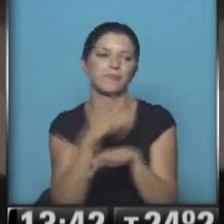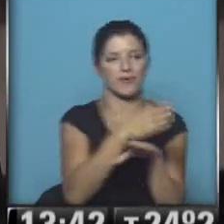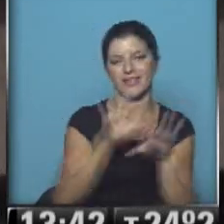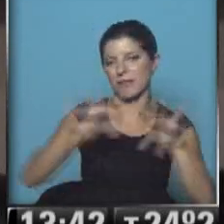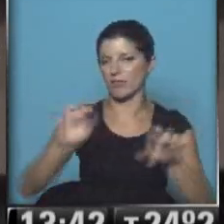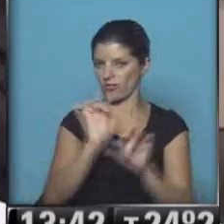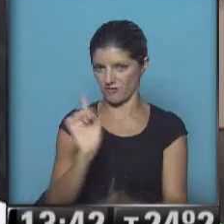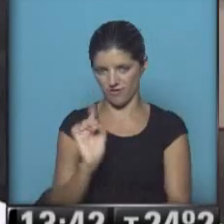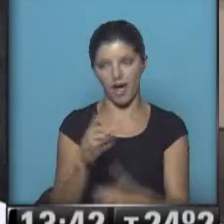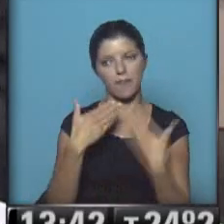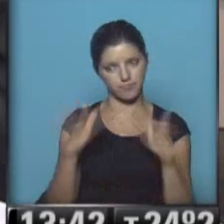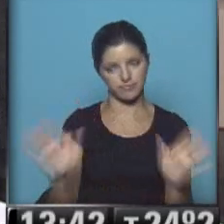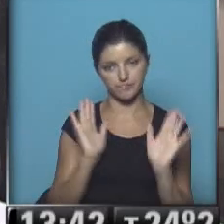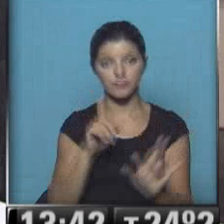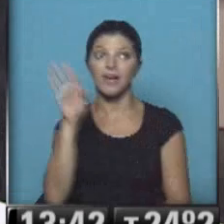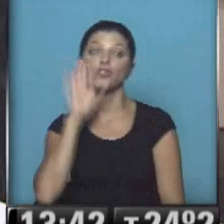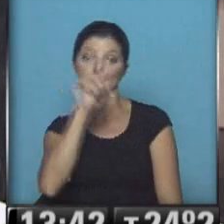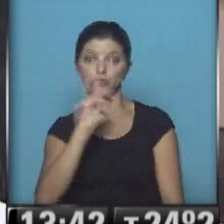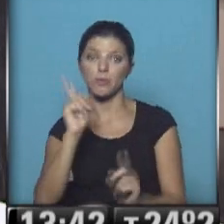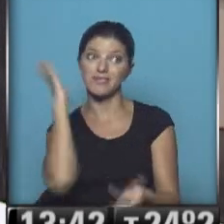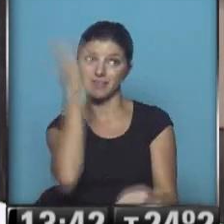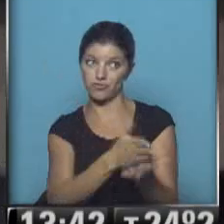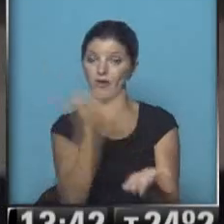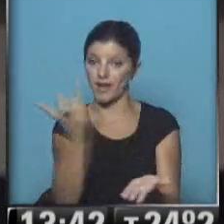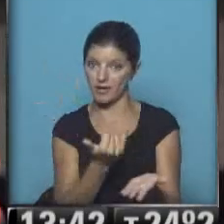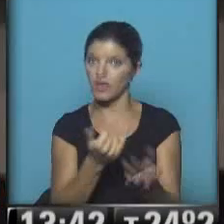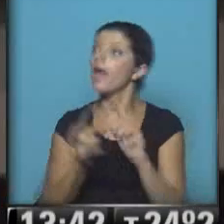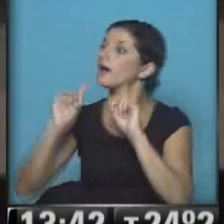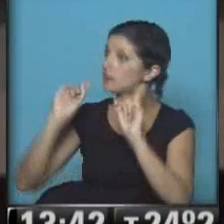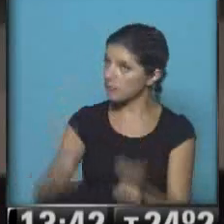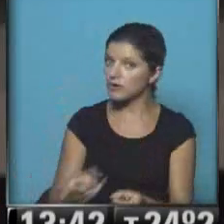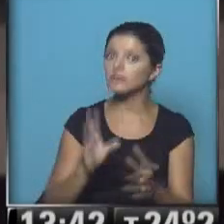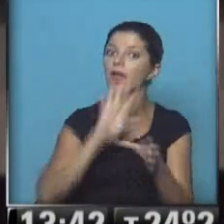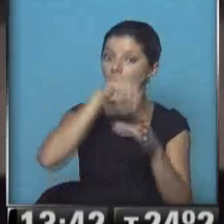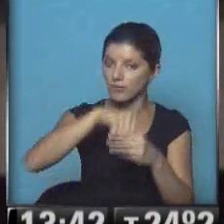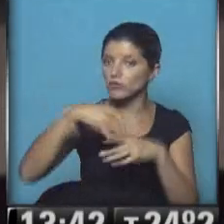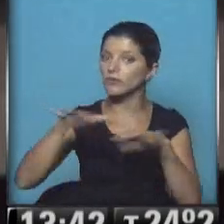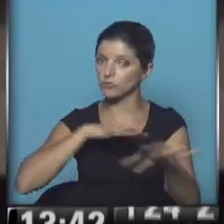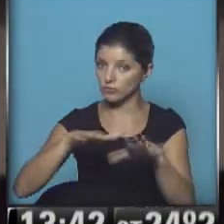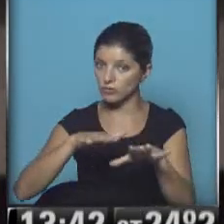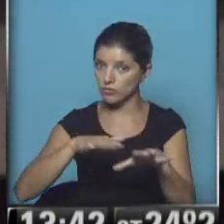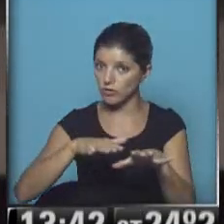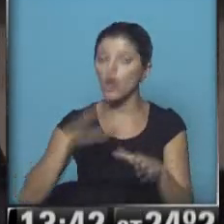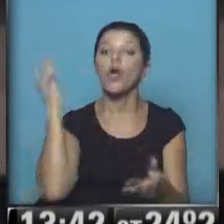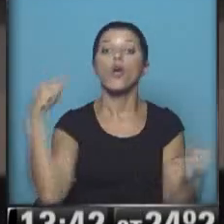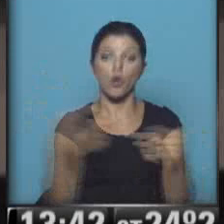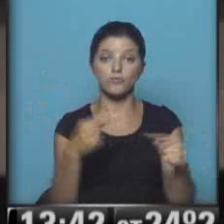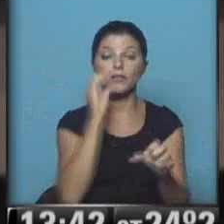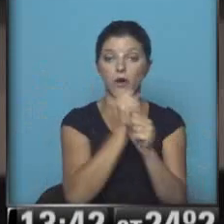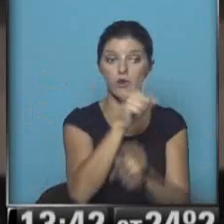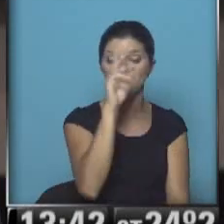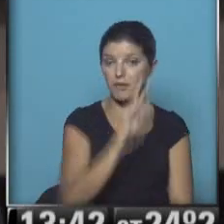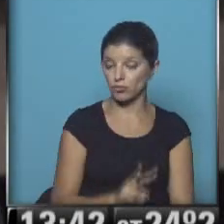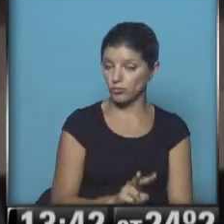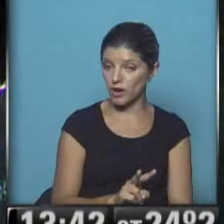a están las sanciones de Estados Unidos sobre Venezuela también de por medio no que que también son parte del contexto que hay que recordar contra funcionarios venezolanos de retirarles